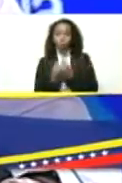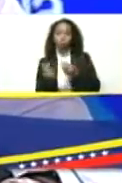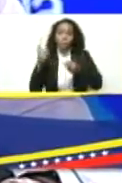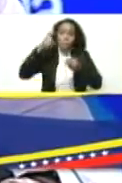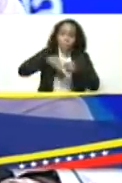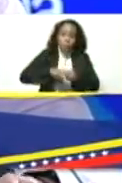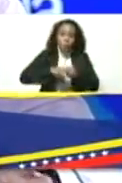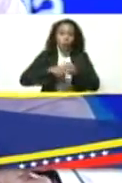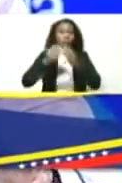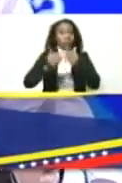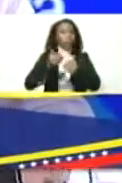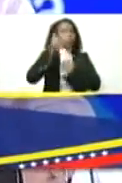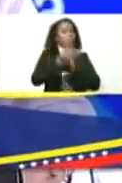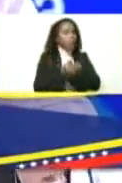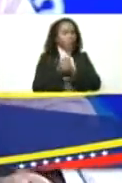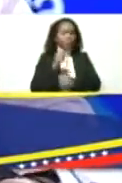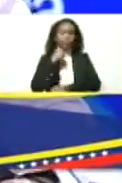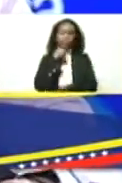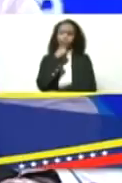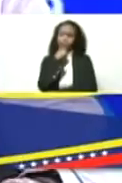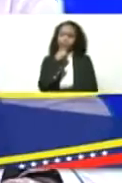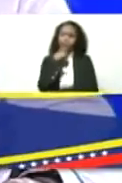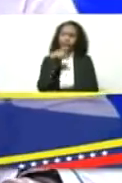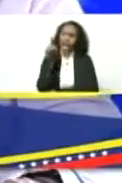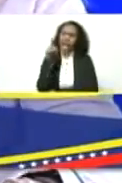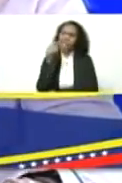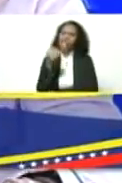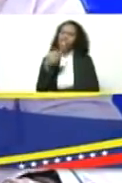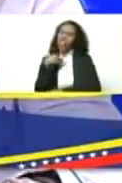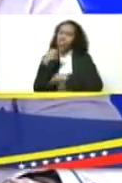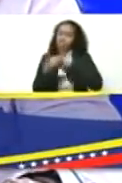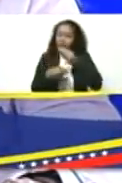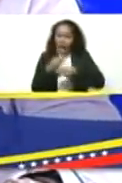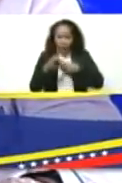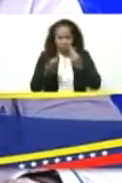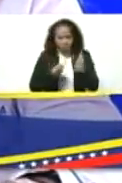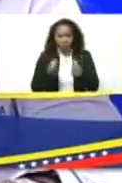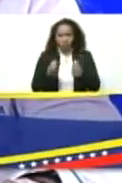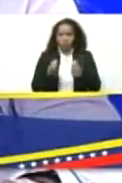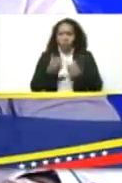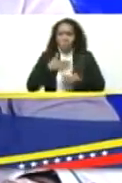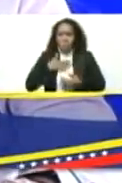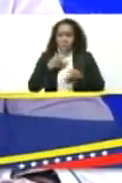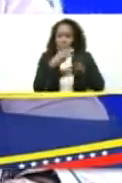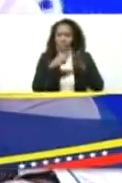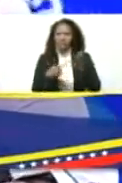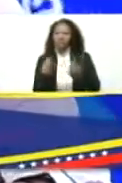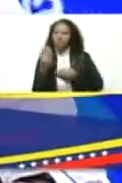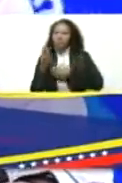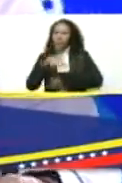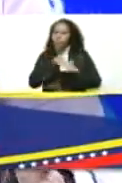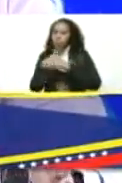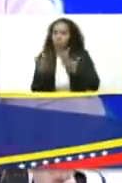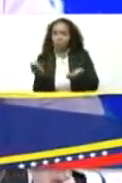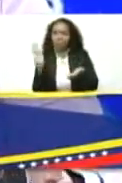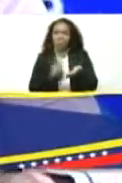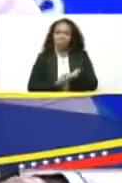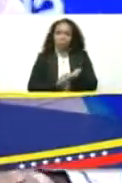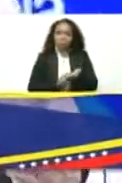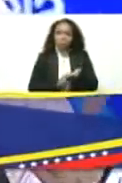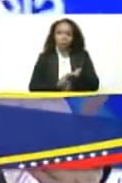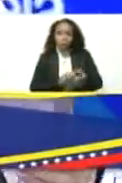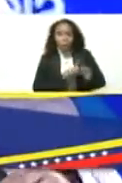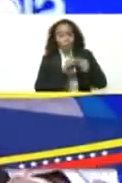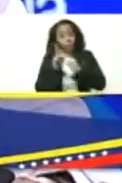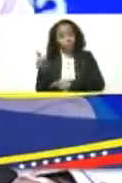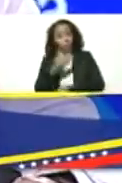y que luego se preguntan, y esa es una de las trabas, ¿qué hago yo con mis productos? ¿Dónde los coloco? Entonces, para esto,